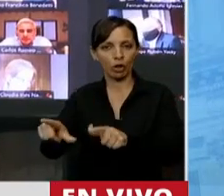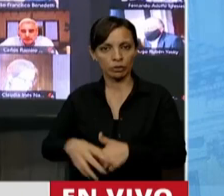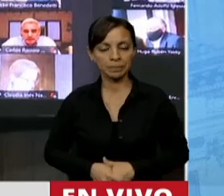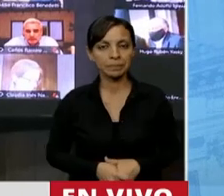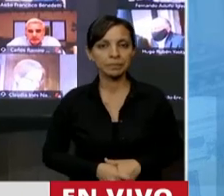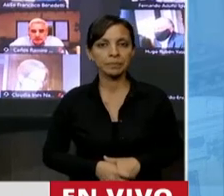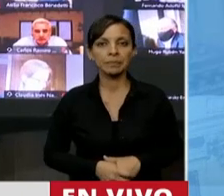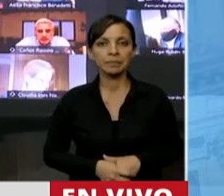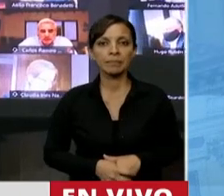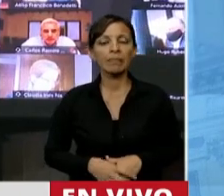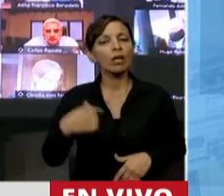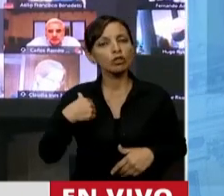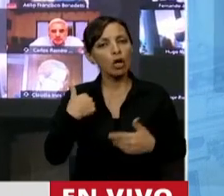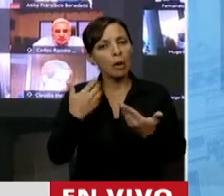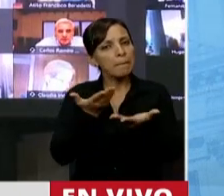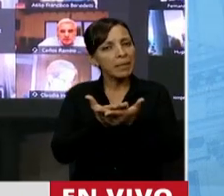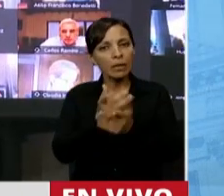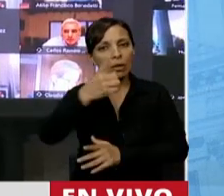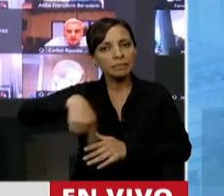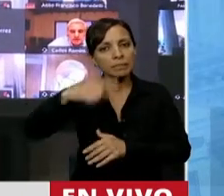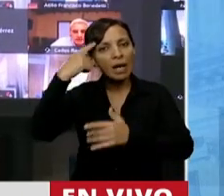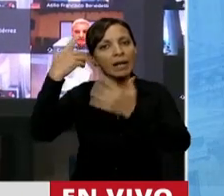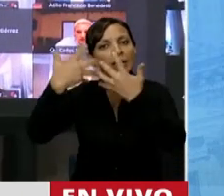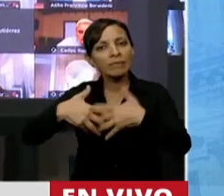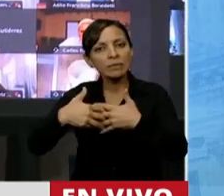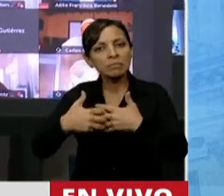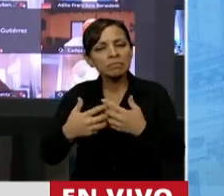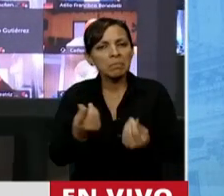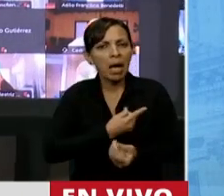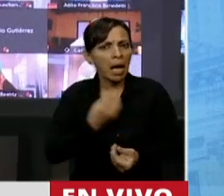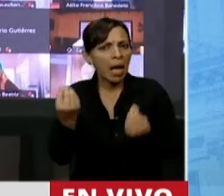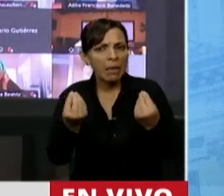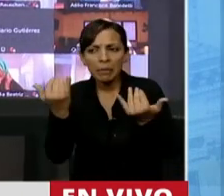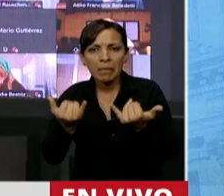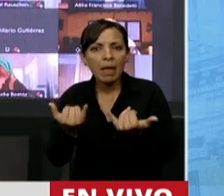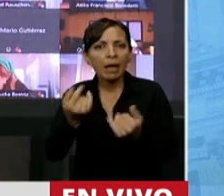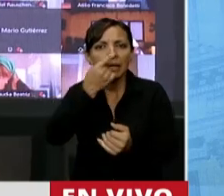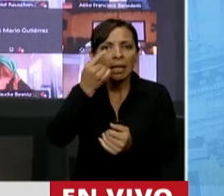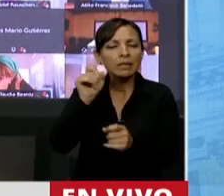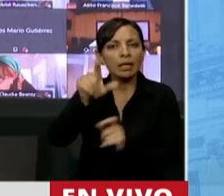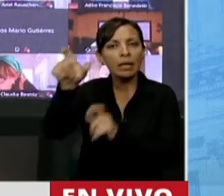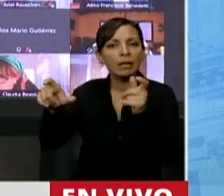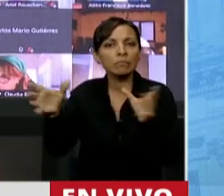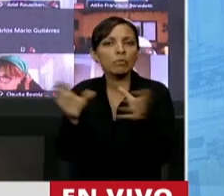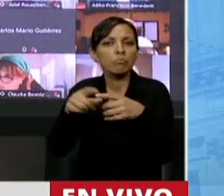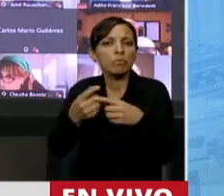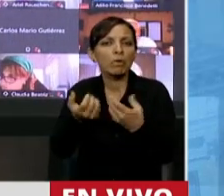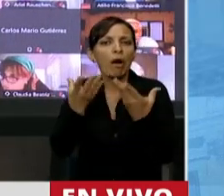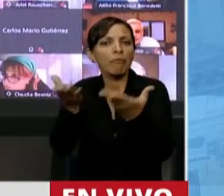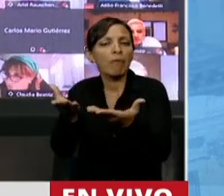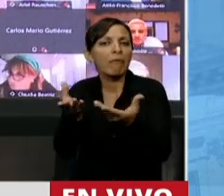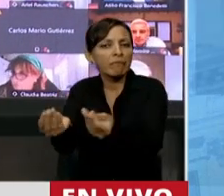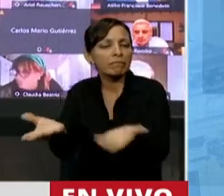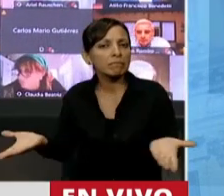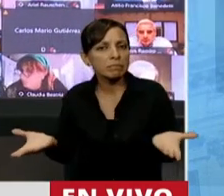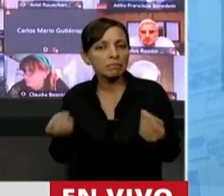¿Dónde? Yo invito a reflexionar, presidente. ¿Dónde se revelan los intereses que defiende una fuerza política? Si